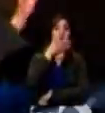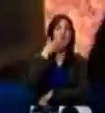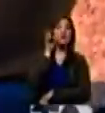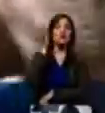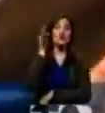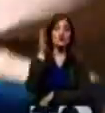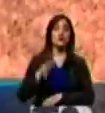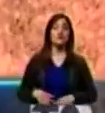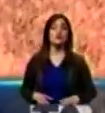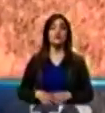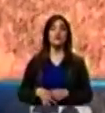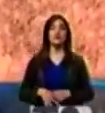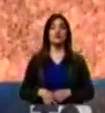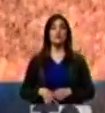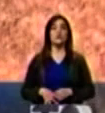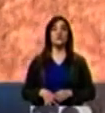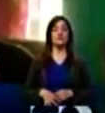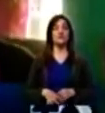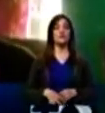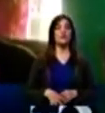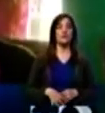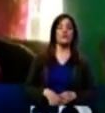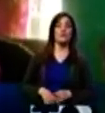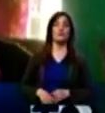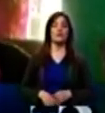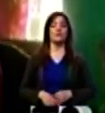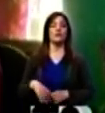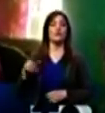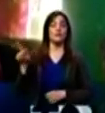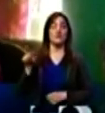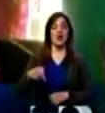mejor futuro. Y aquí no encontraba trabajo.